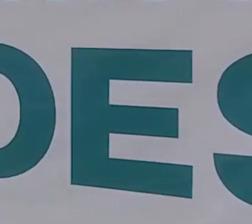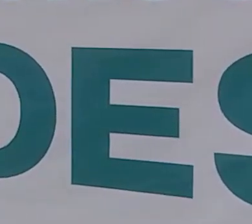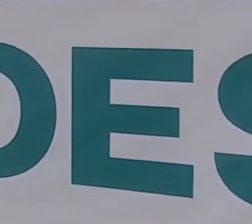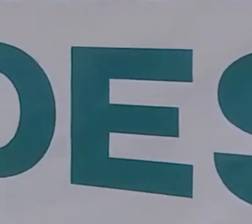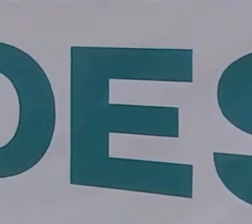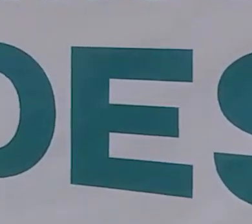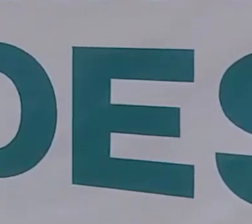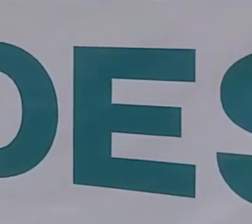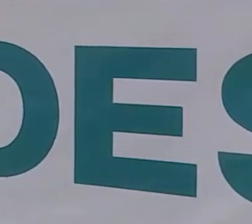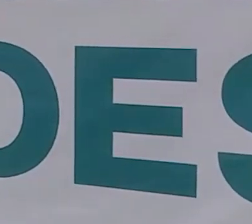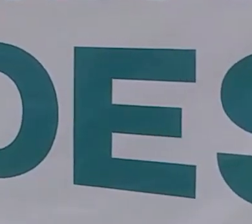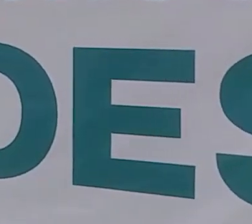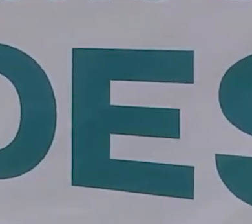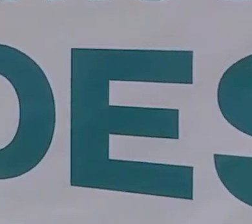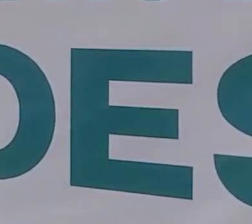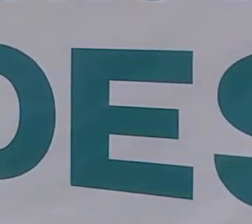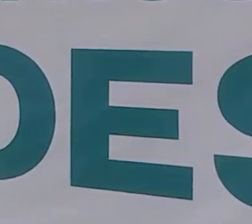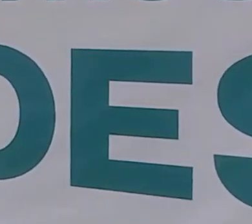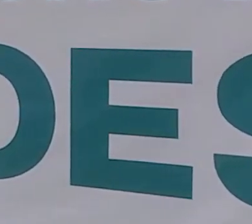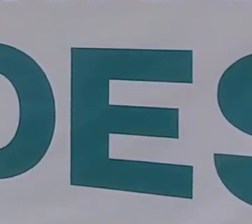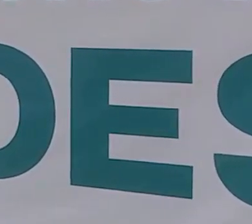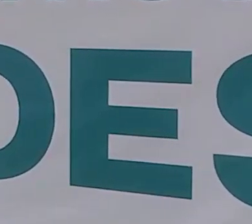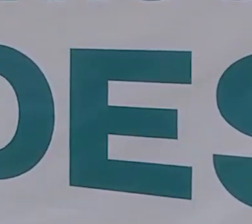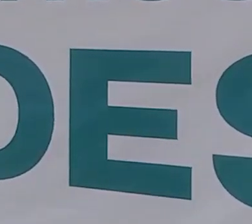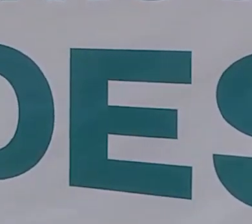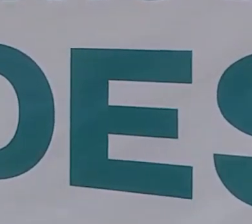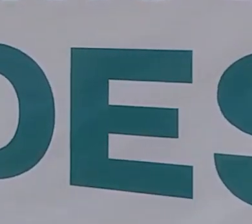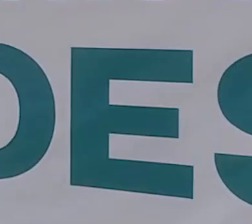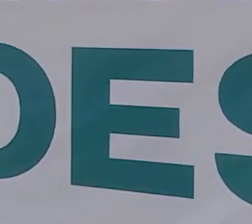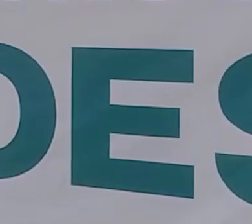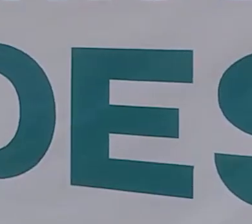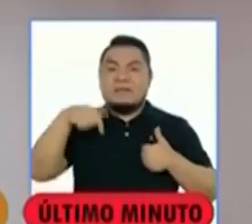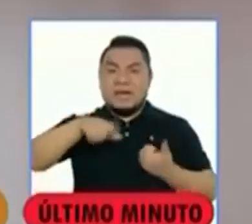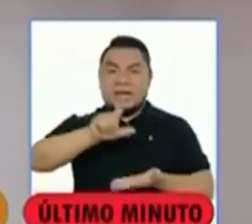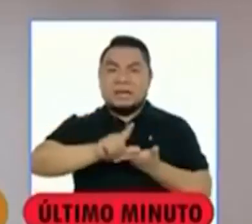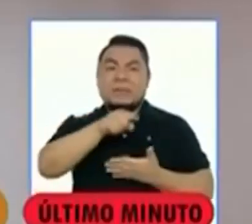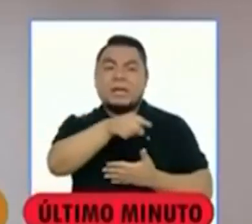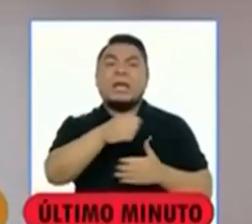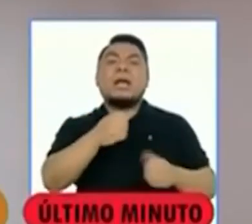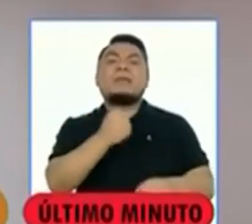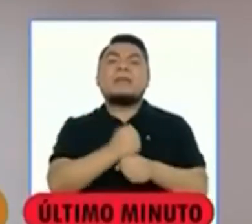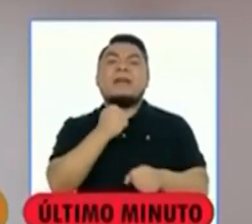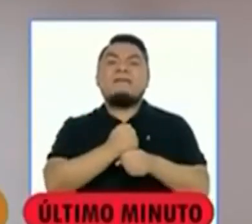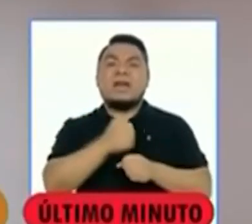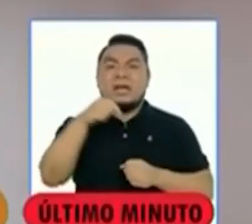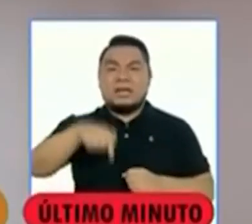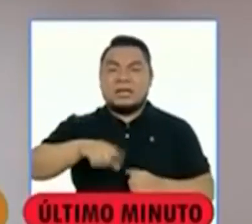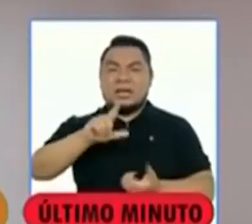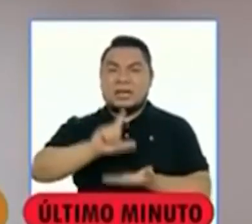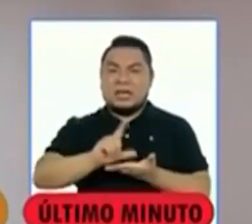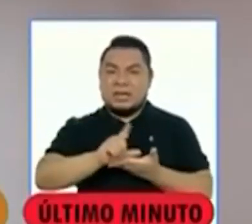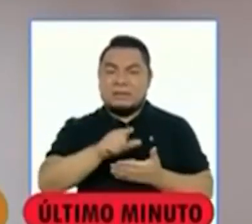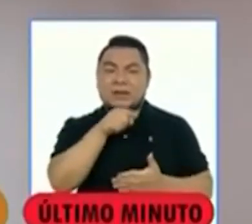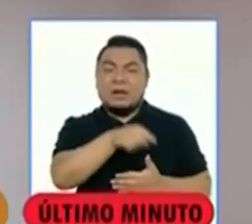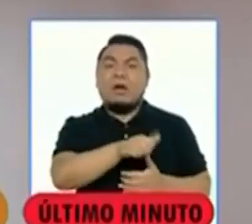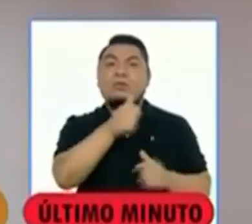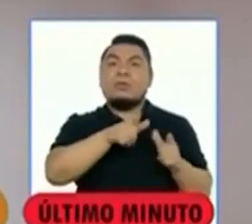ahora estamos en capacidad de poder ayudar. También nos ha pedido Loreto el apoyo, y mientras no